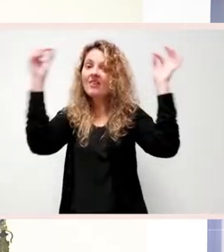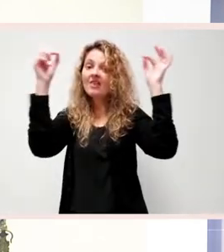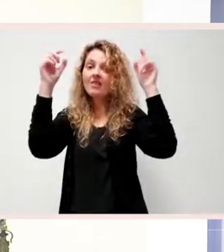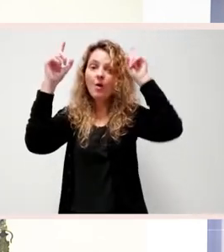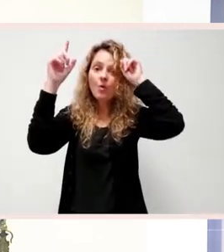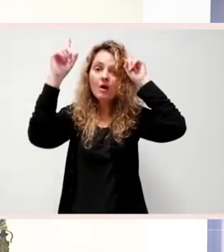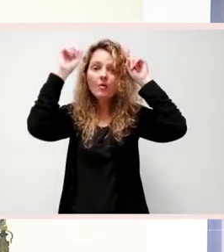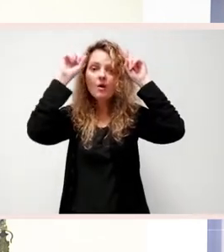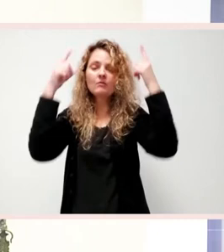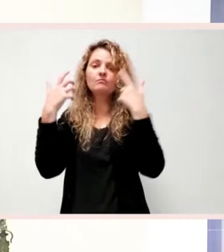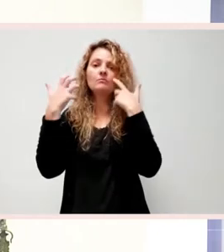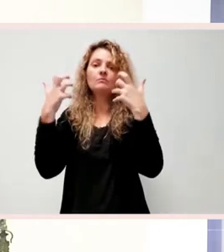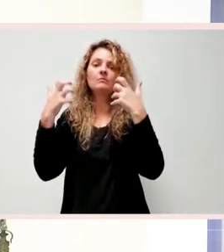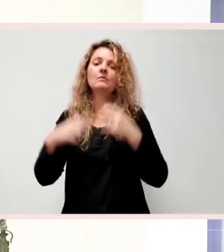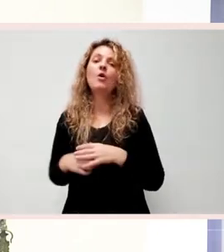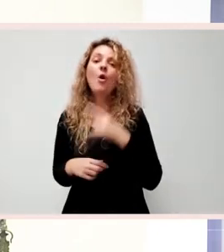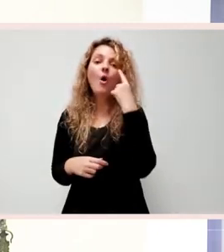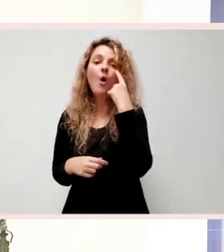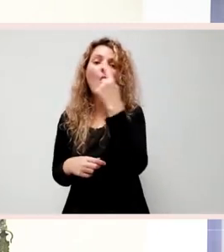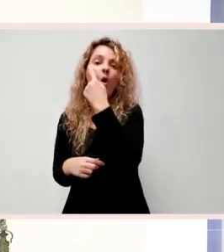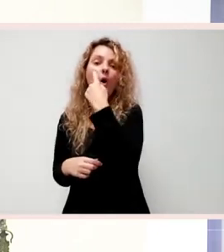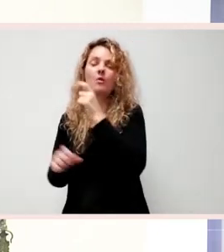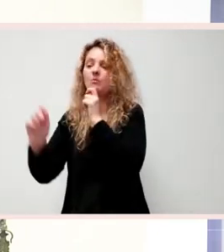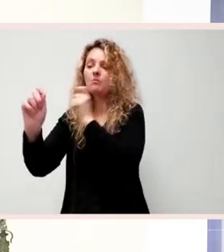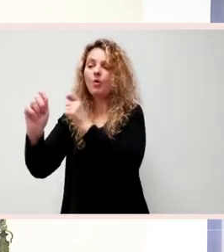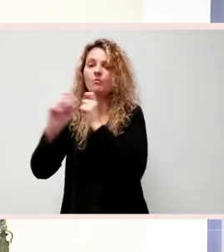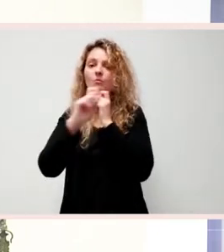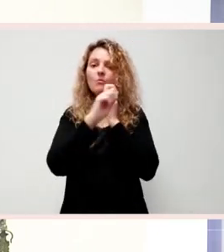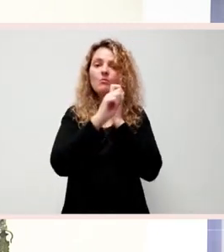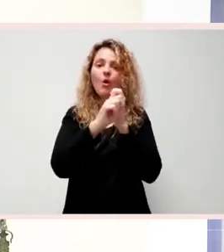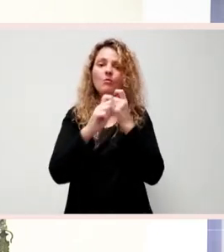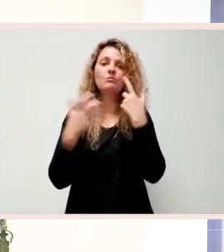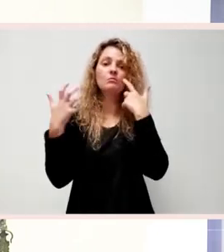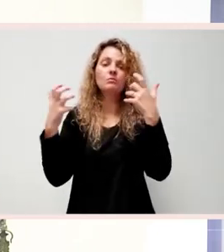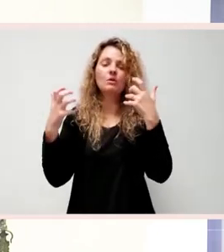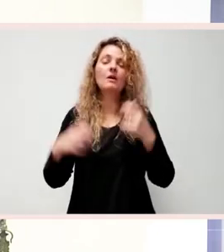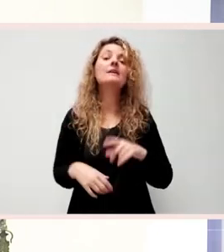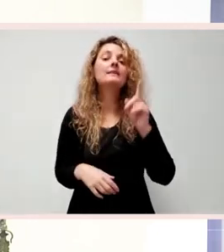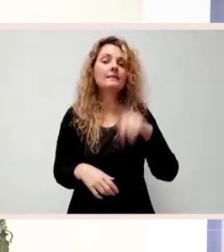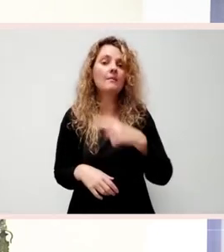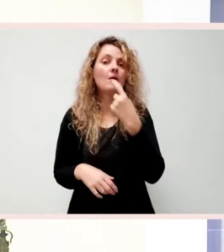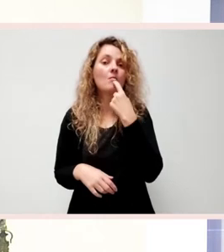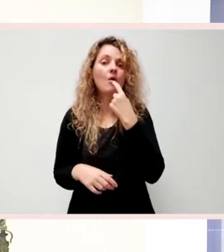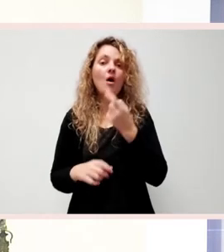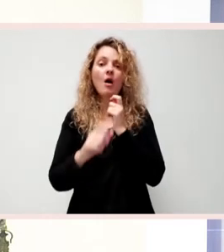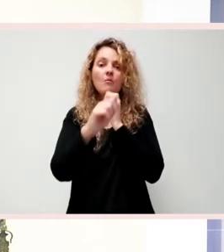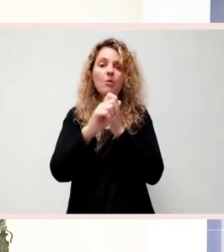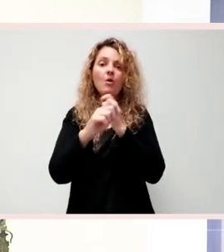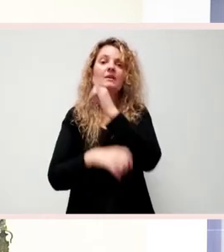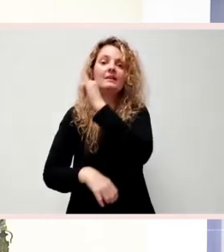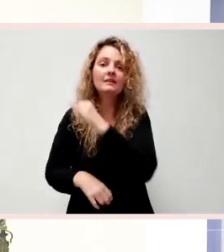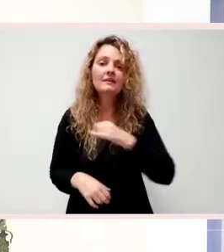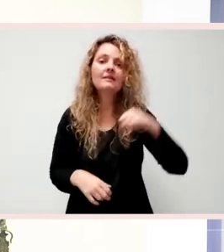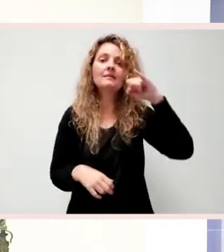boca unha liña incisa, nada máis. Estes elementos que os acabo de describir, é dicir, a decoración